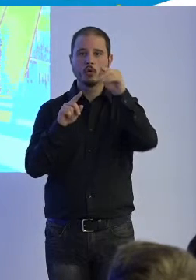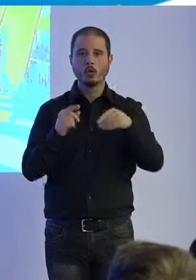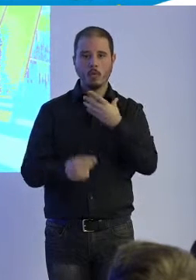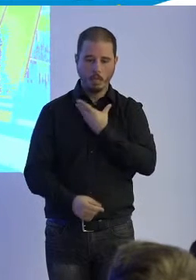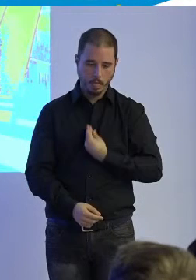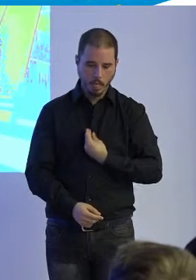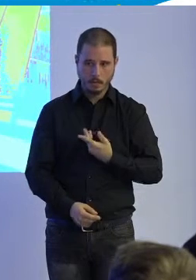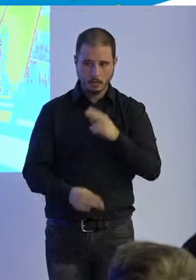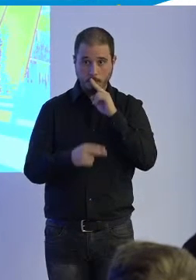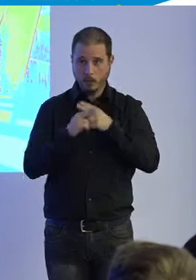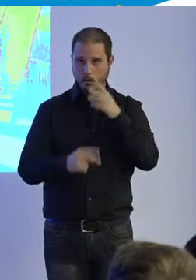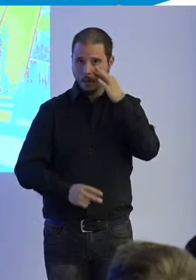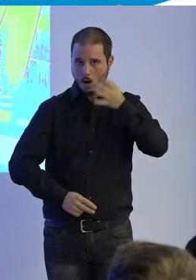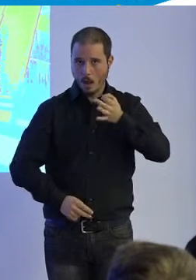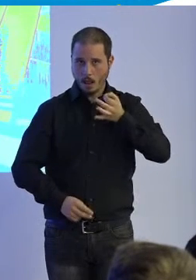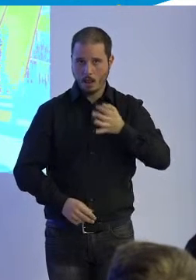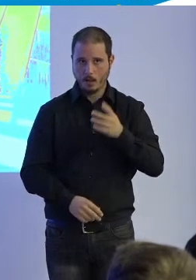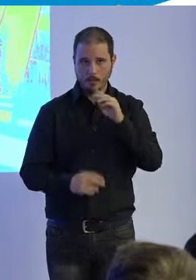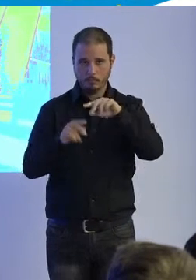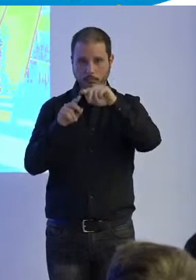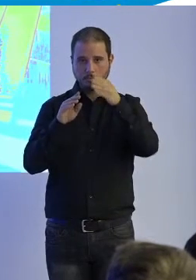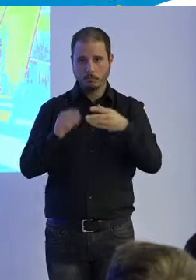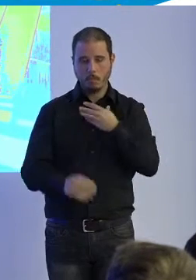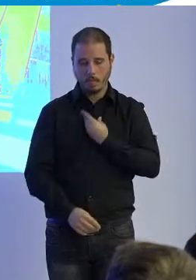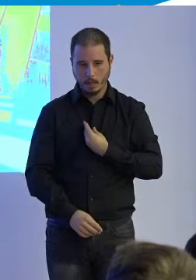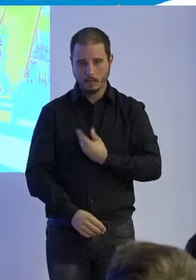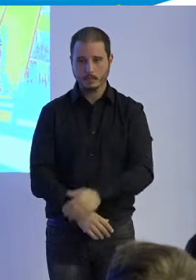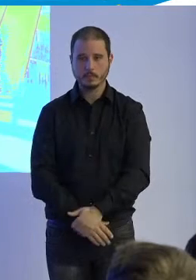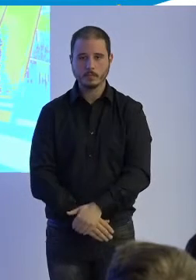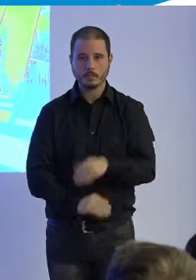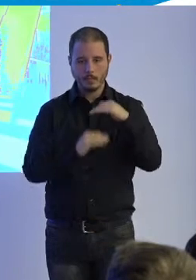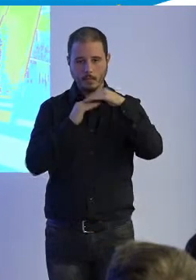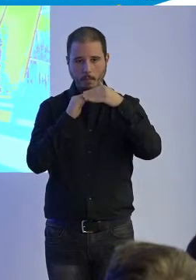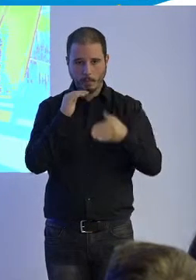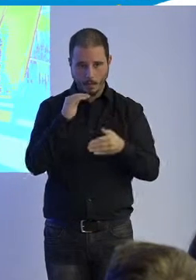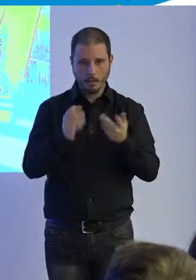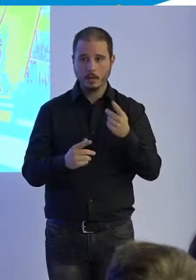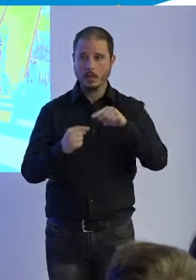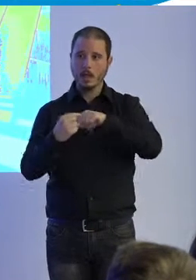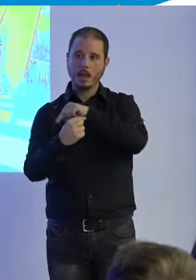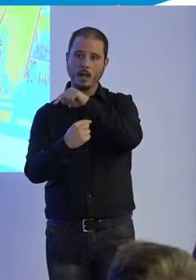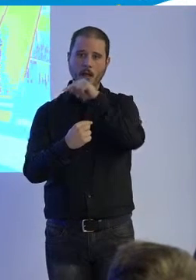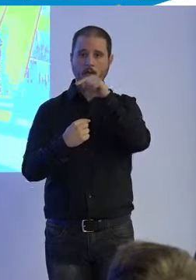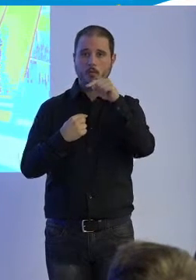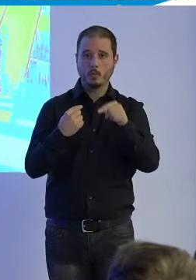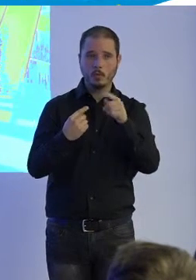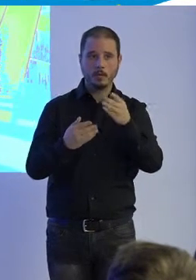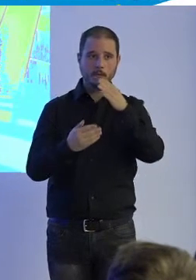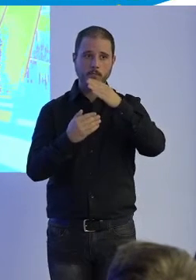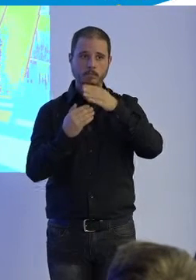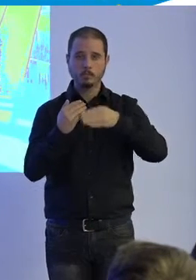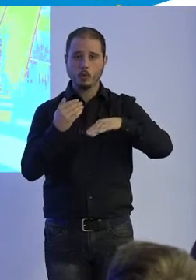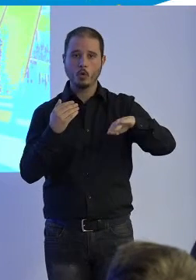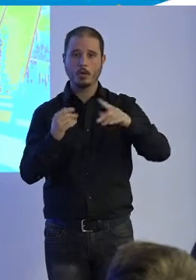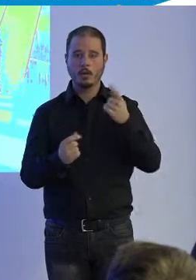llama así, de verdad. O sea, ellos lo llaman así, la pendiente de la desilusión, y luego viene la curva en donde